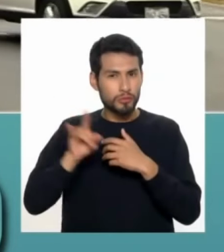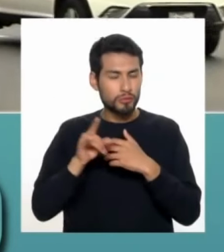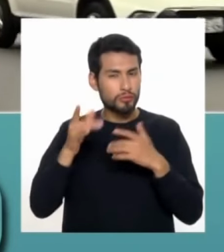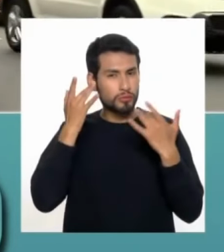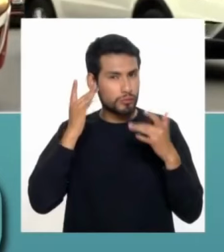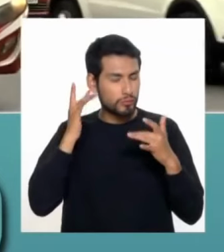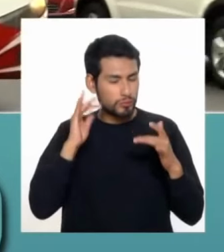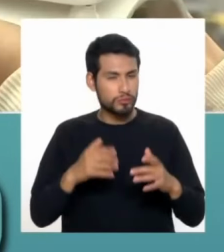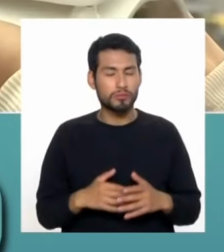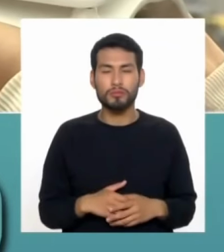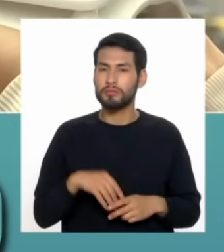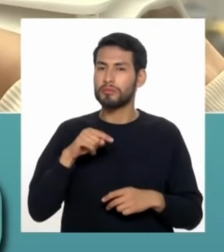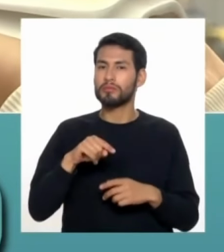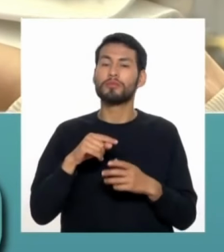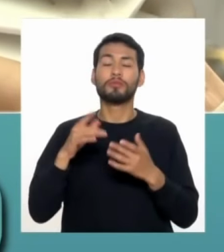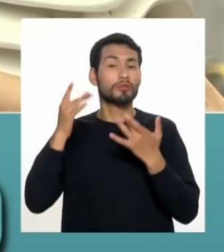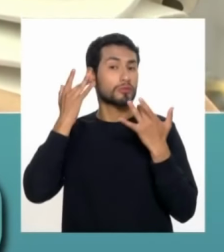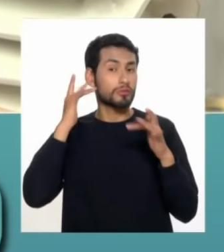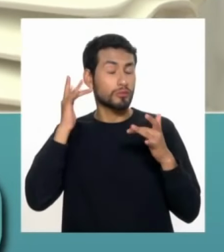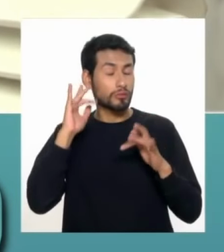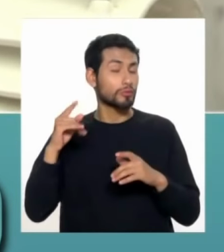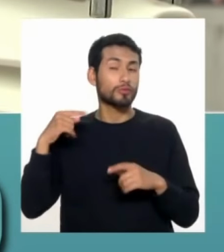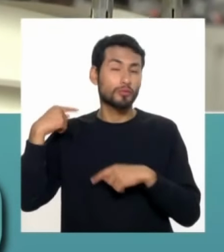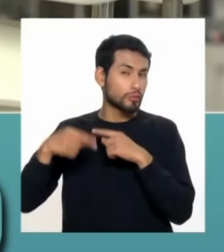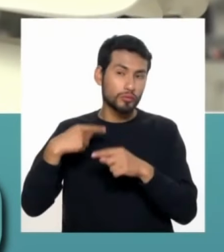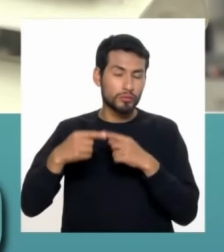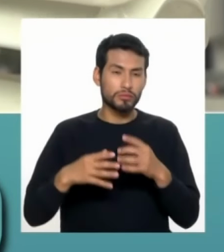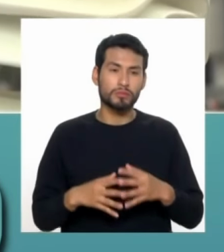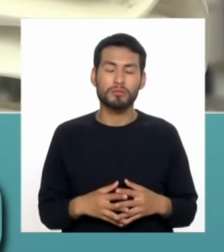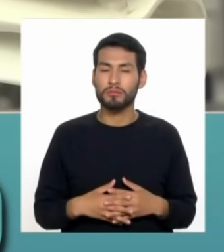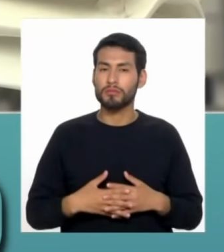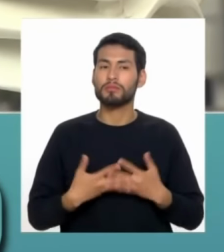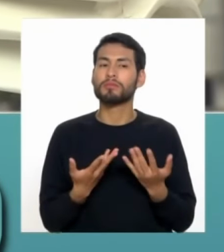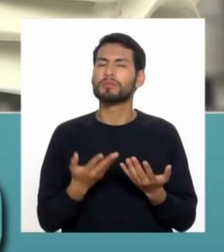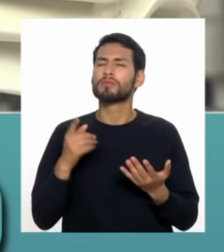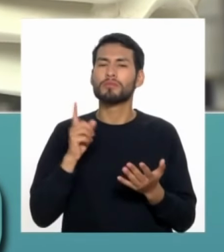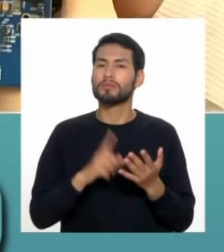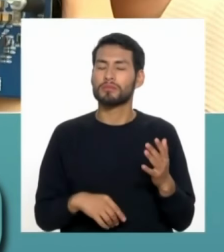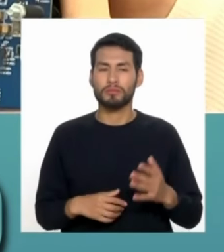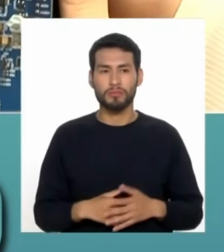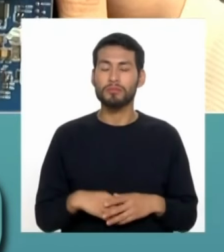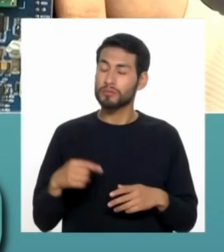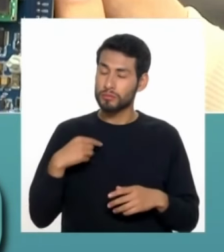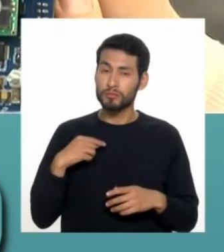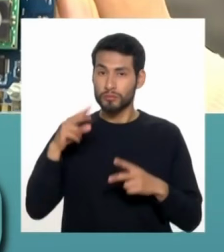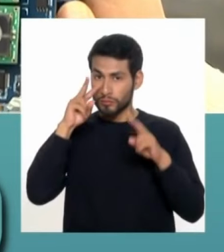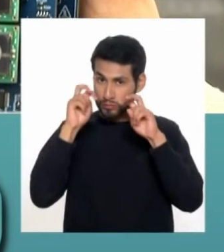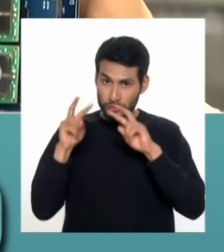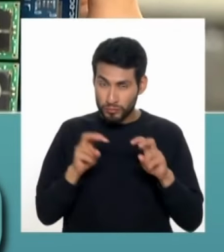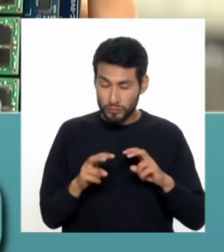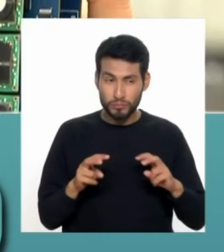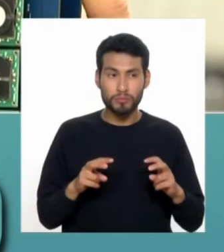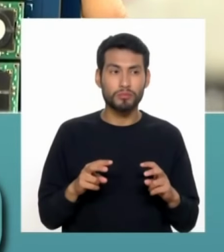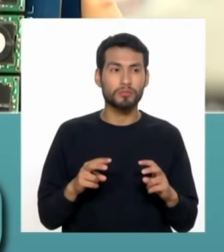ruido del nivel de ruido diario a nivel de monitoreo